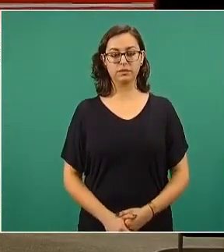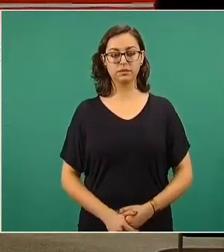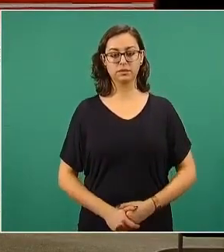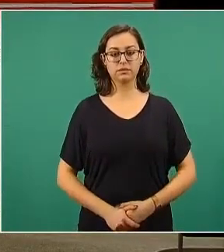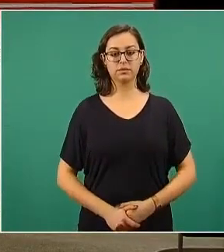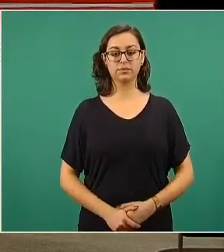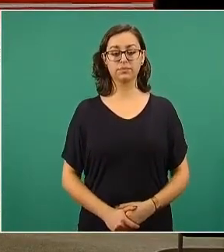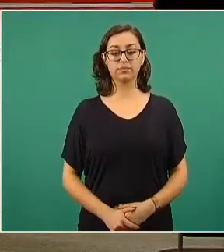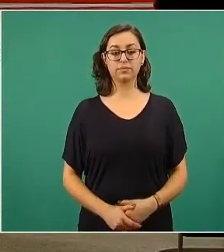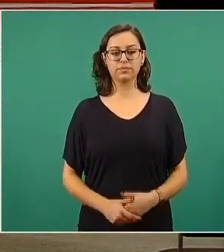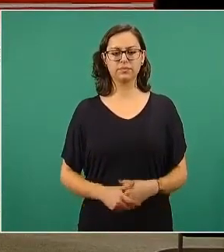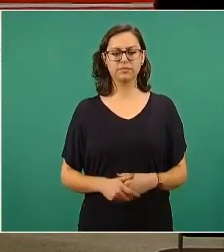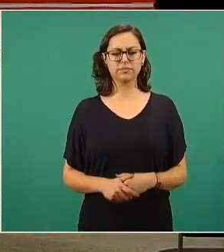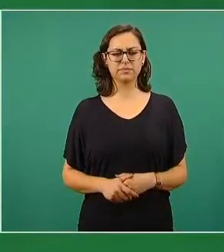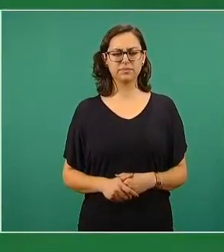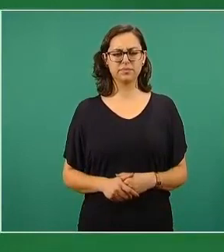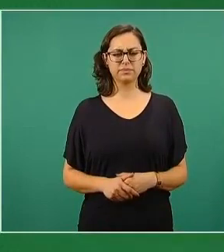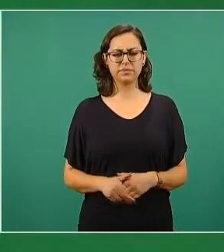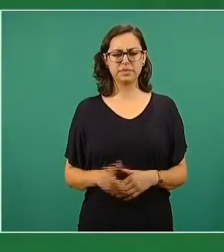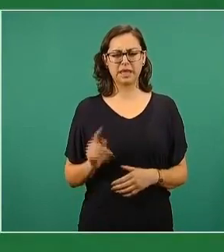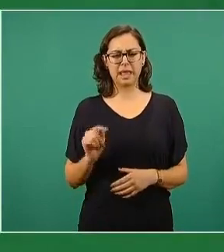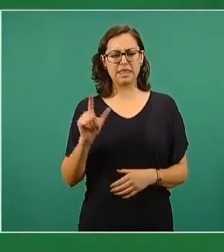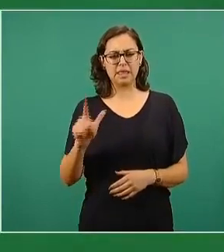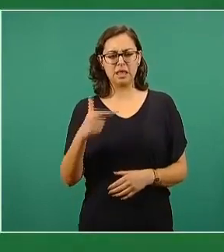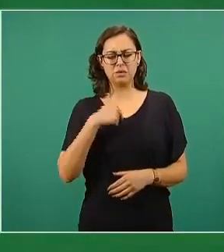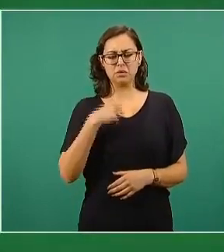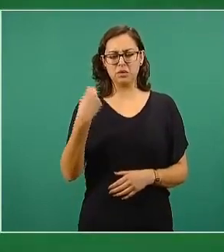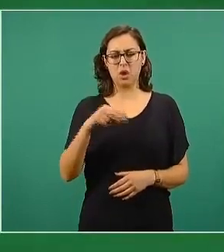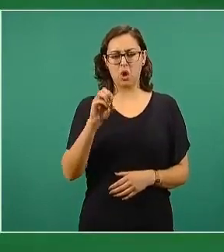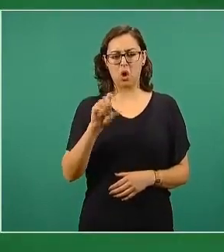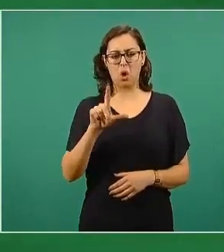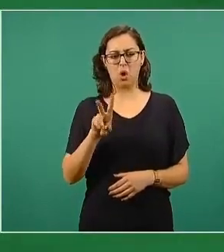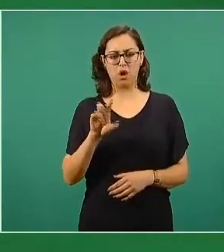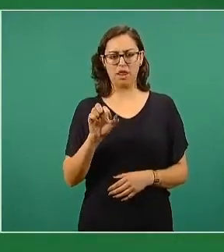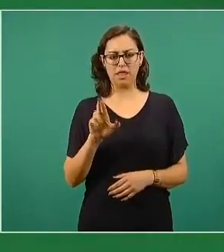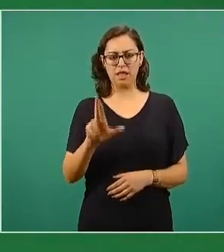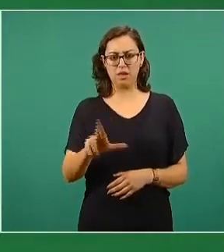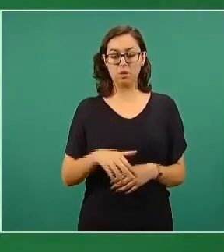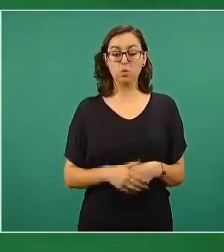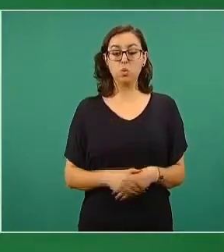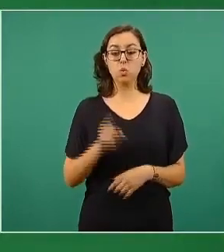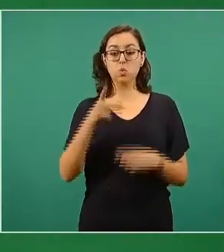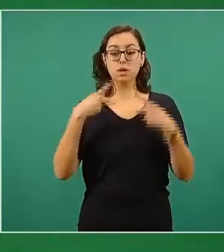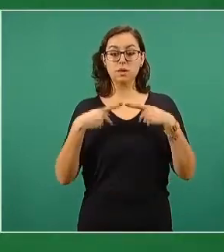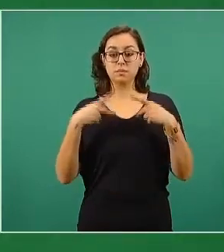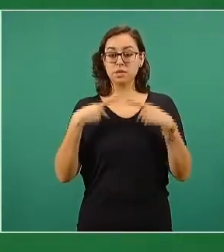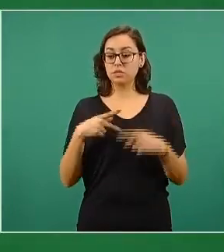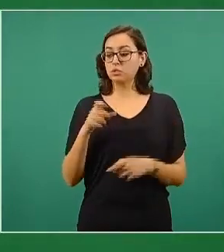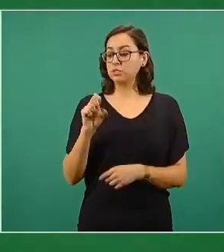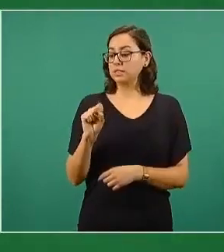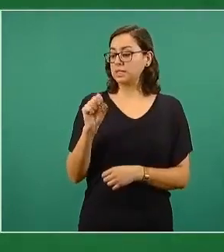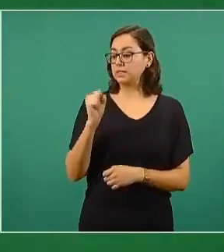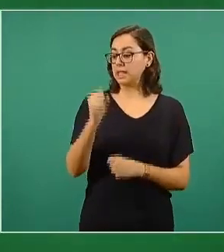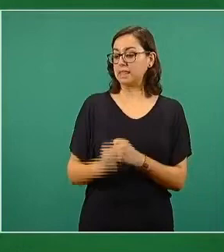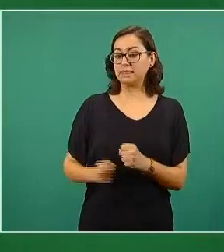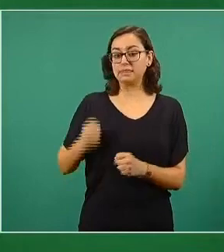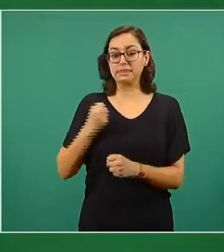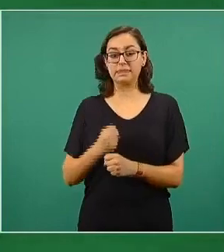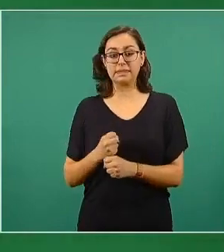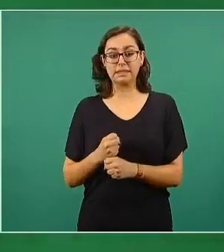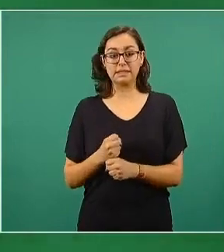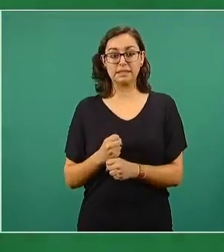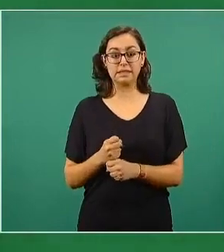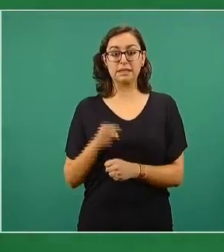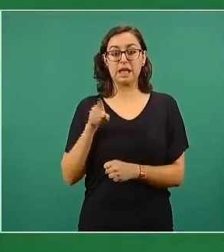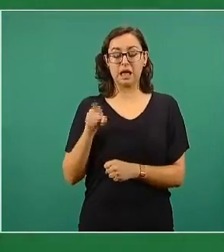¿Qué tal? Soy Oliver y mi pregunta sería, ¿una persona de 60 años es probable o viable que